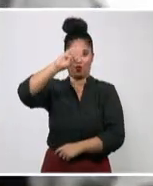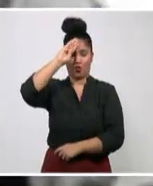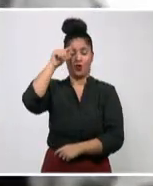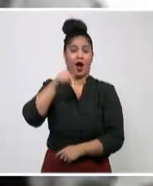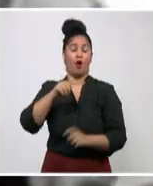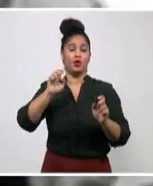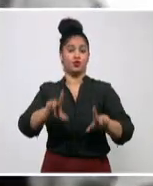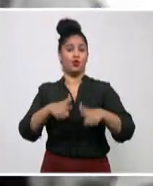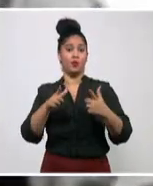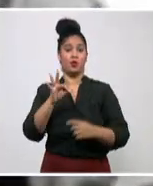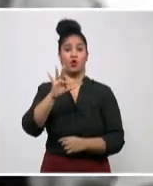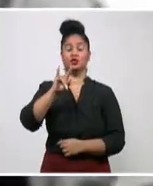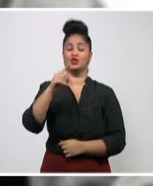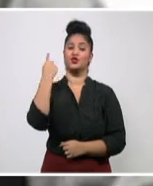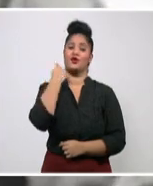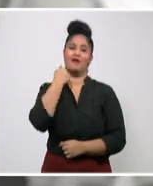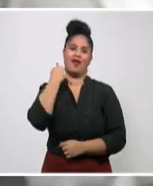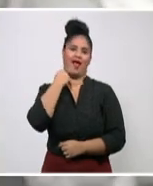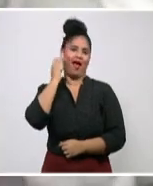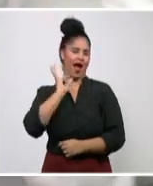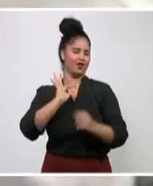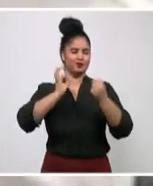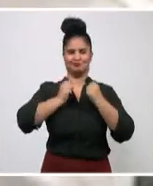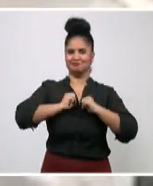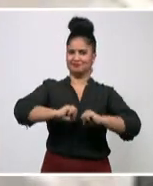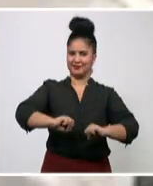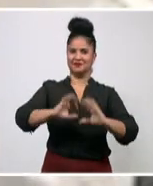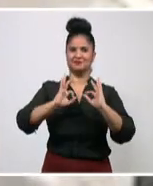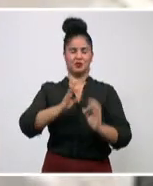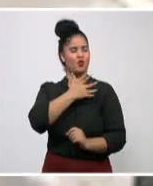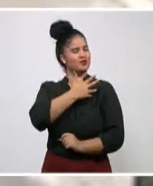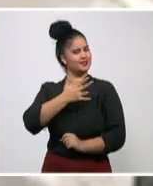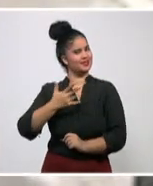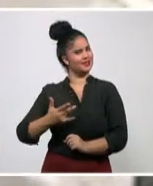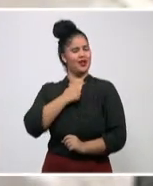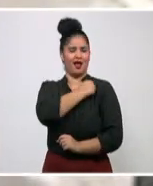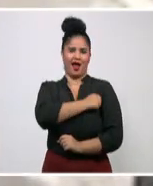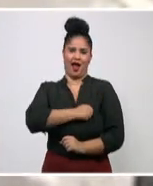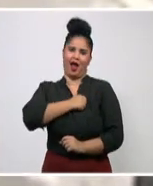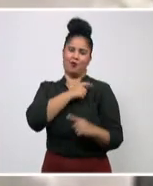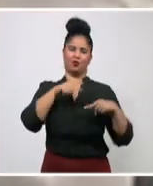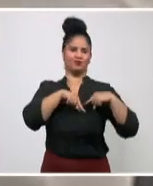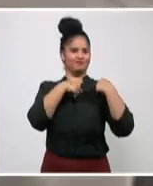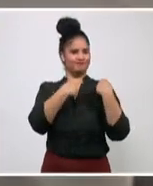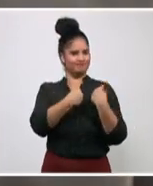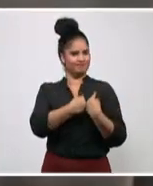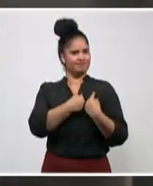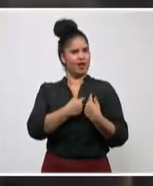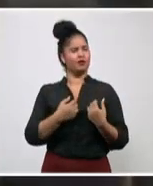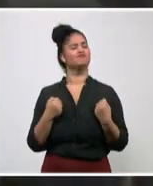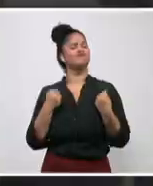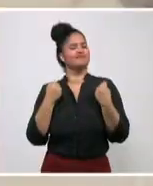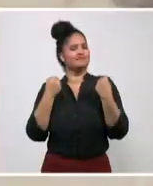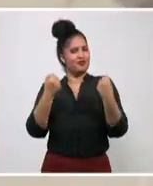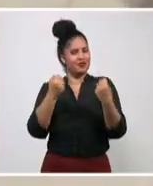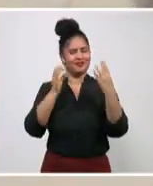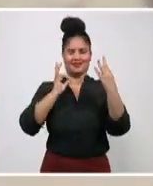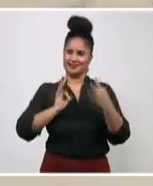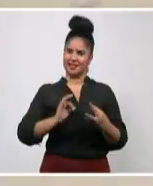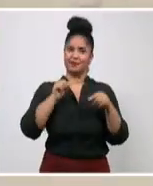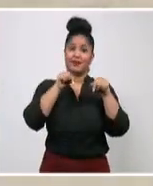héroes, reconocido por su carismática manera de ser, su humildad y decisivo arrojo durante el combate, convertido en paradigma de los